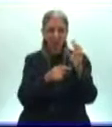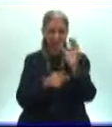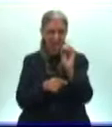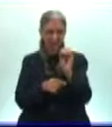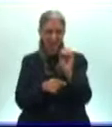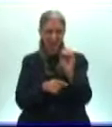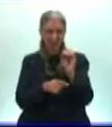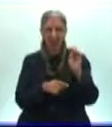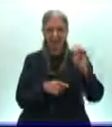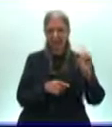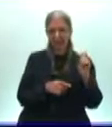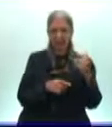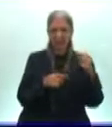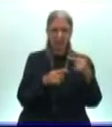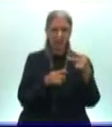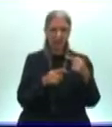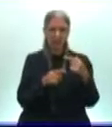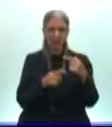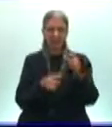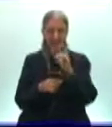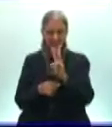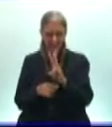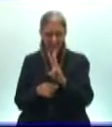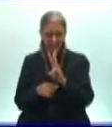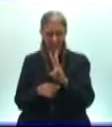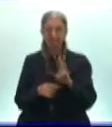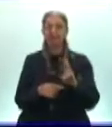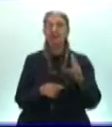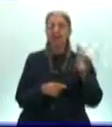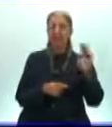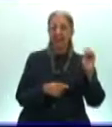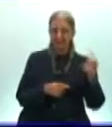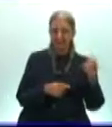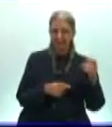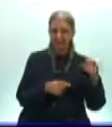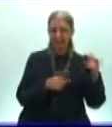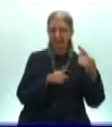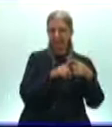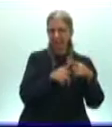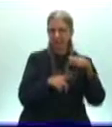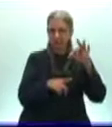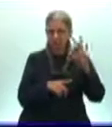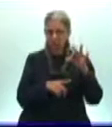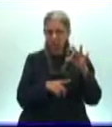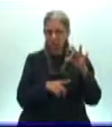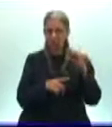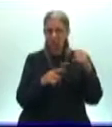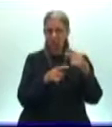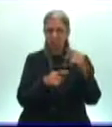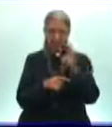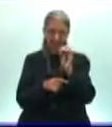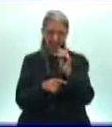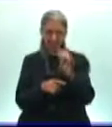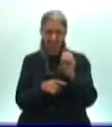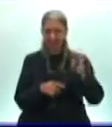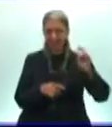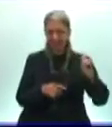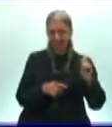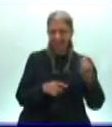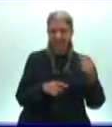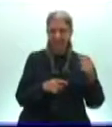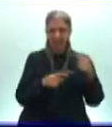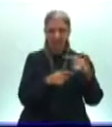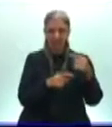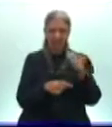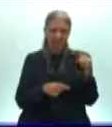obtenemos efectivamente los ceros 3 y menos 8. Y 0 del denominador, x menos 1 igual 0, que me queda